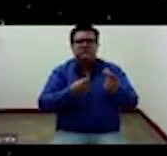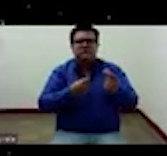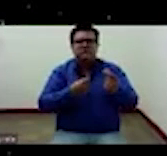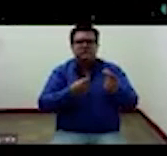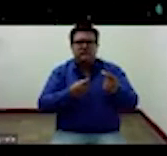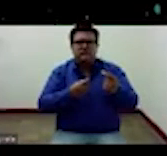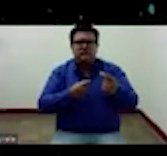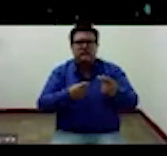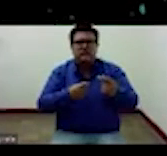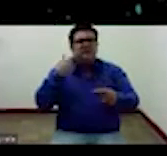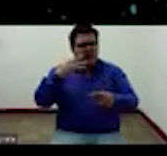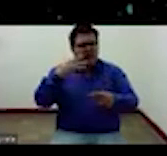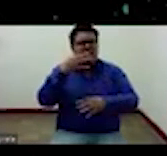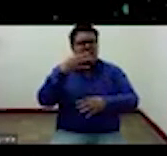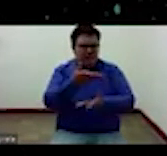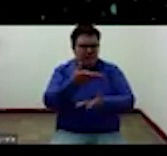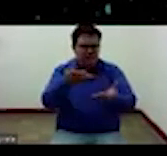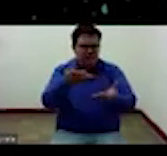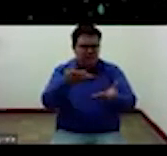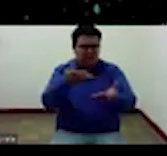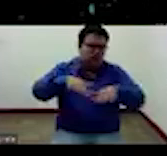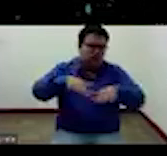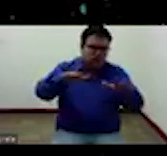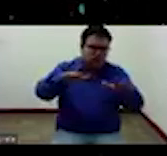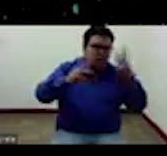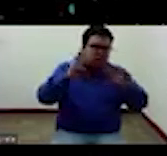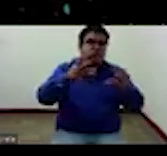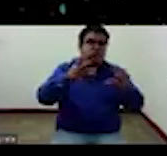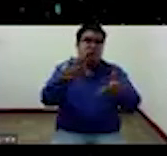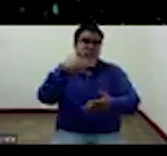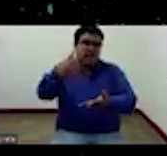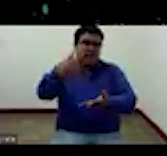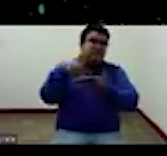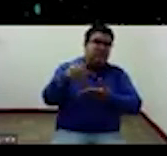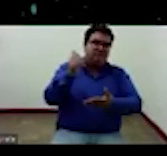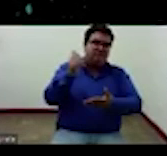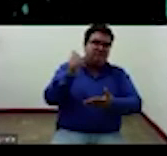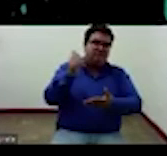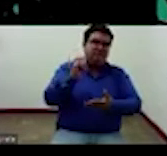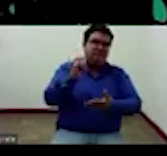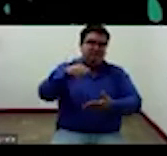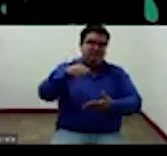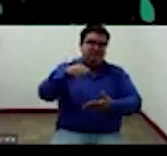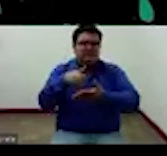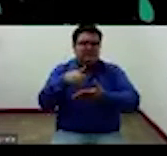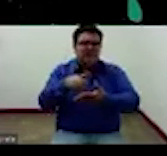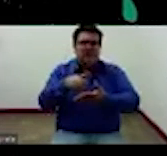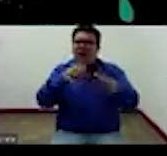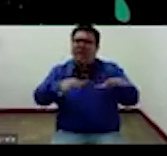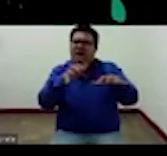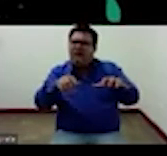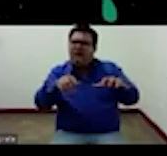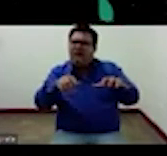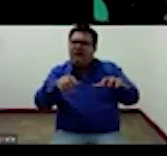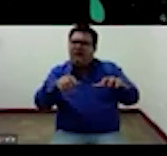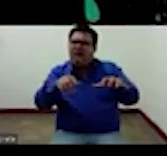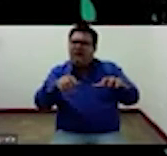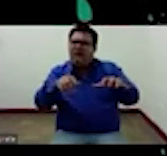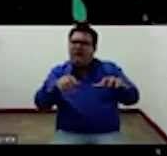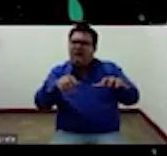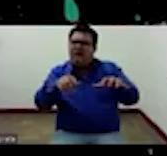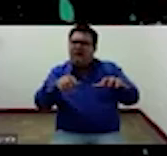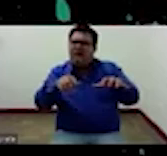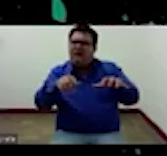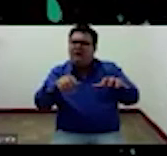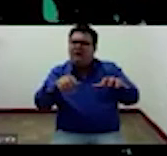Alzate, con la cual gané la Bienal, y consistía en una evocación a una memoria